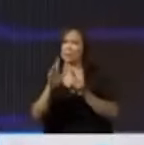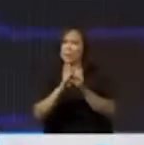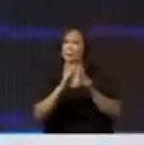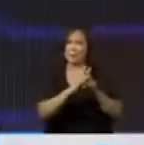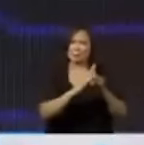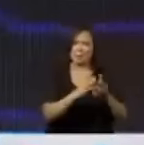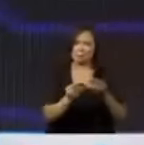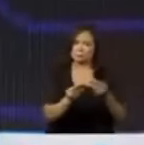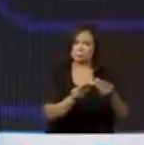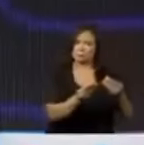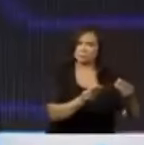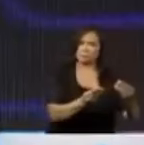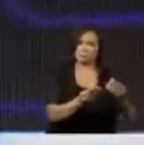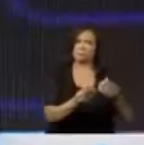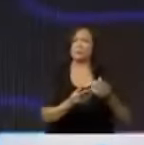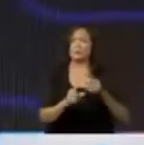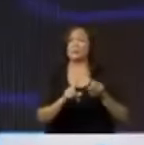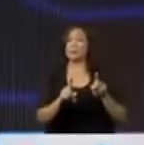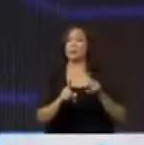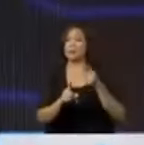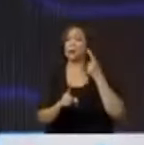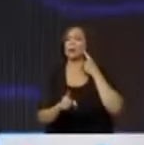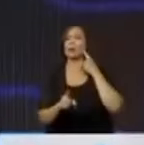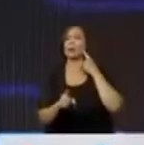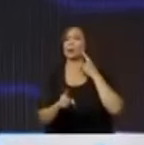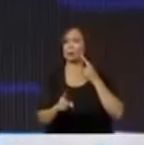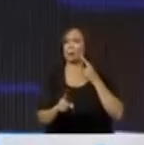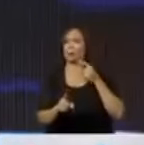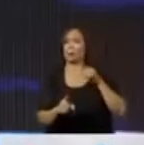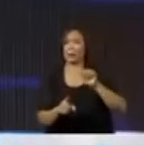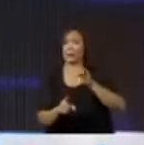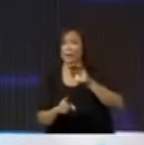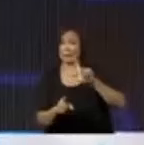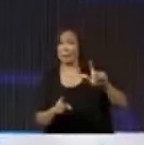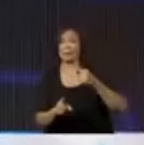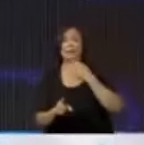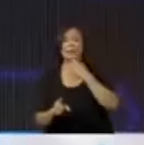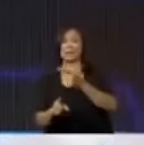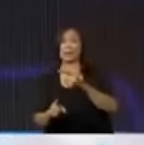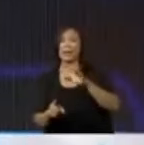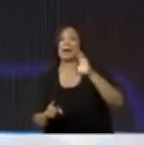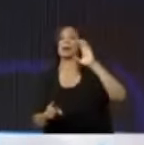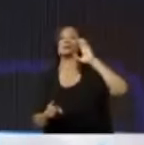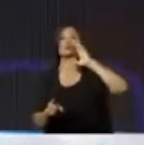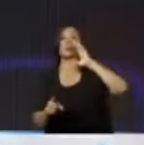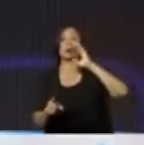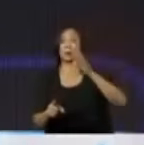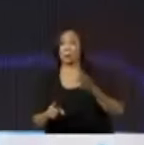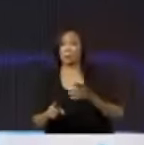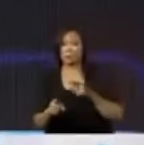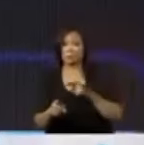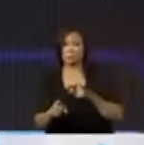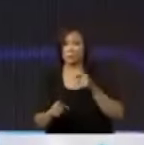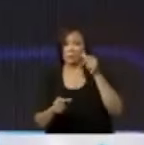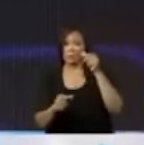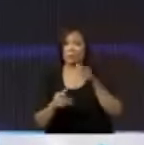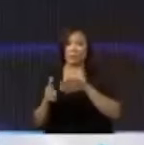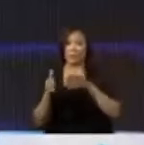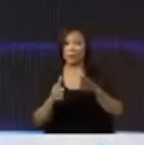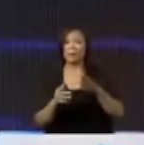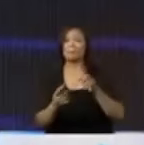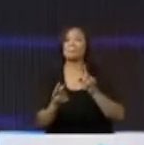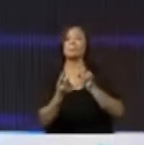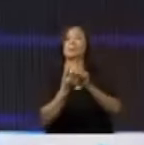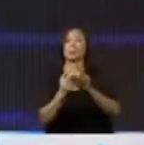presentan continuamente. Ahora, ahorita escuché al candidato Abel Martínez mencionar a Cristóbal Colón, y resulta que en la calle